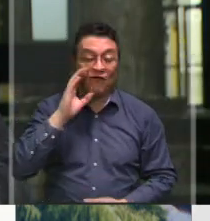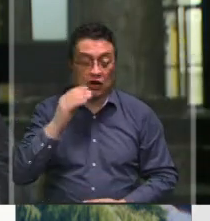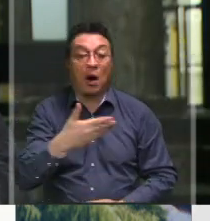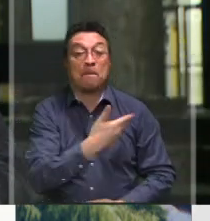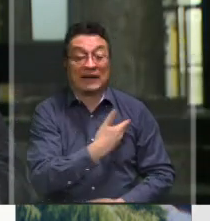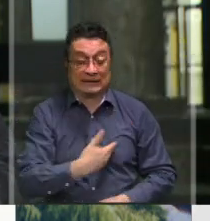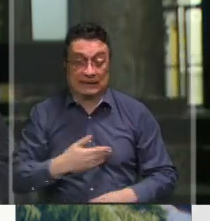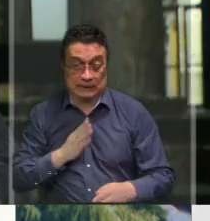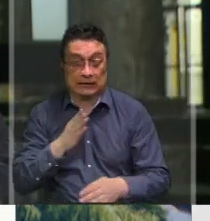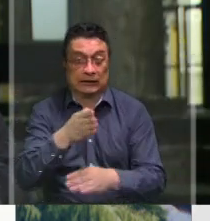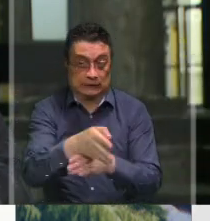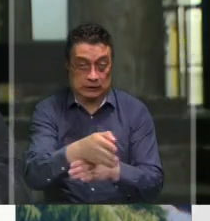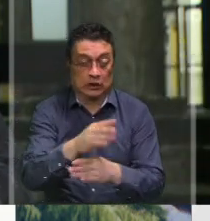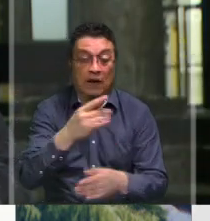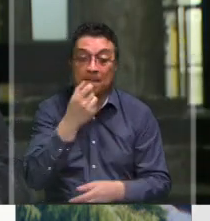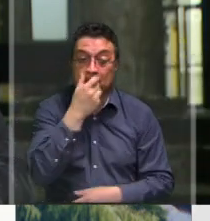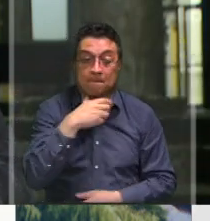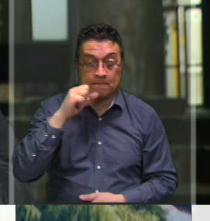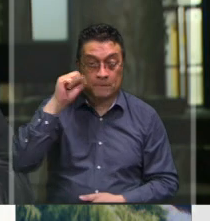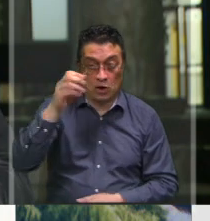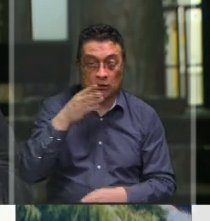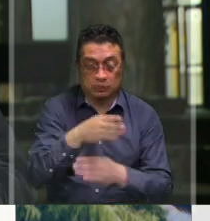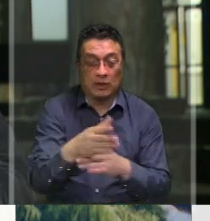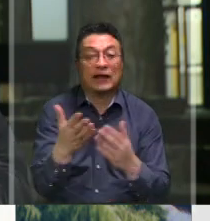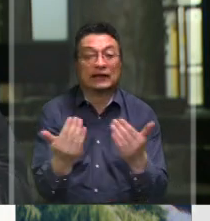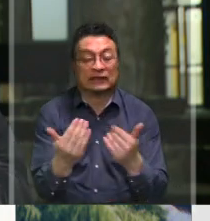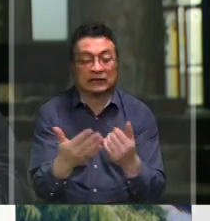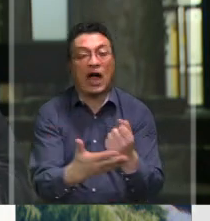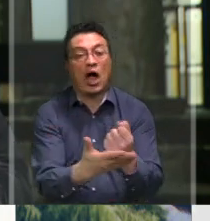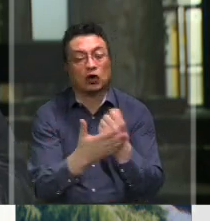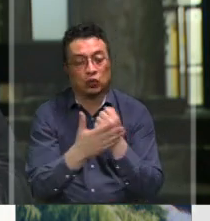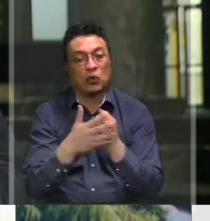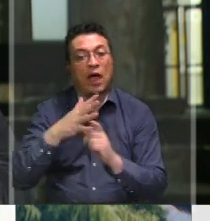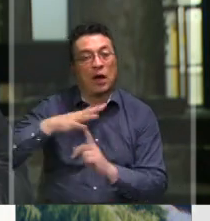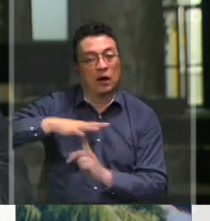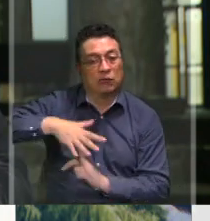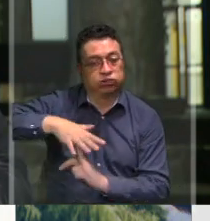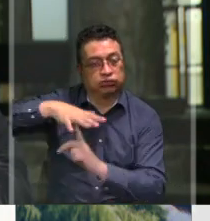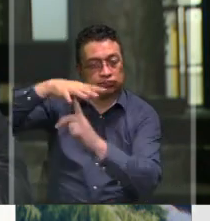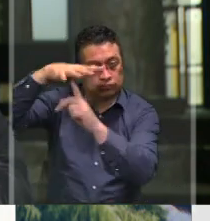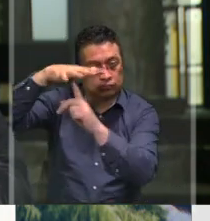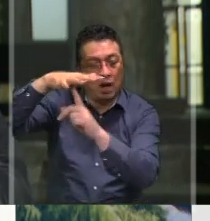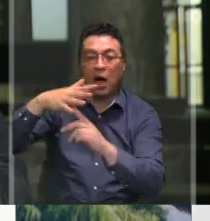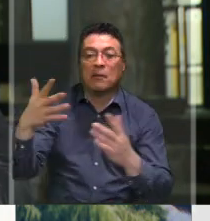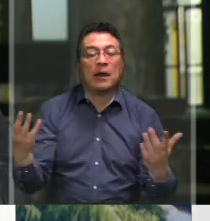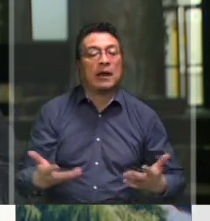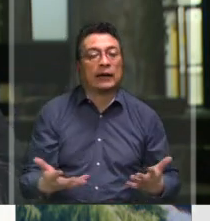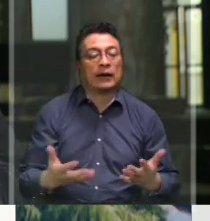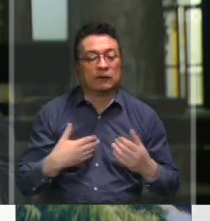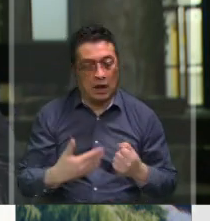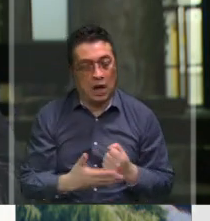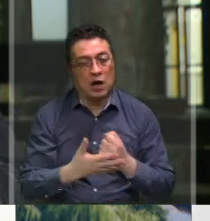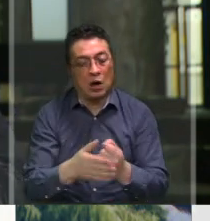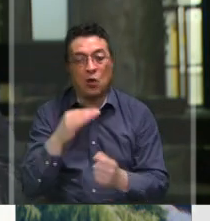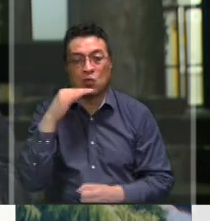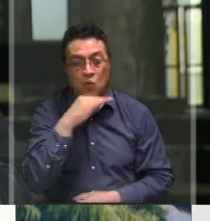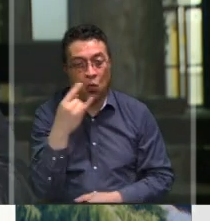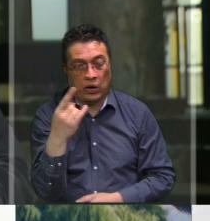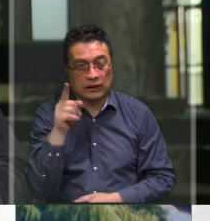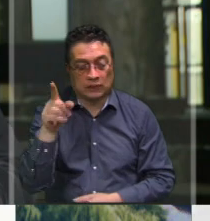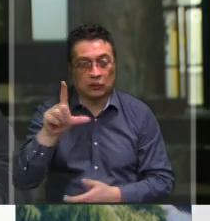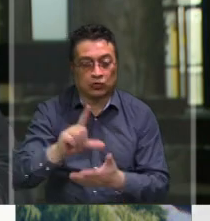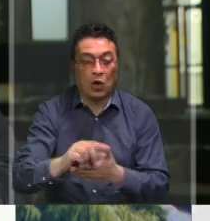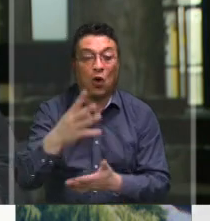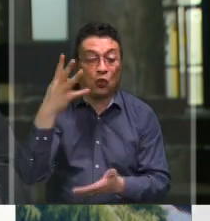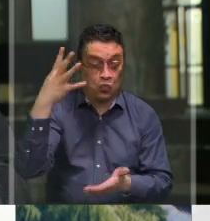se requería de la ayuda precisamente de un helicóptero para poder llevar y colaborar con la urgencia que se vive en ese lugar para los